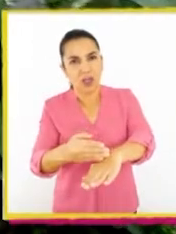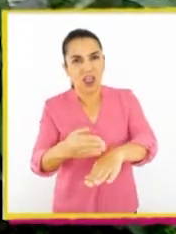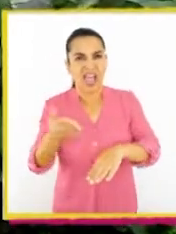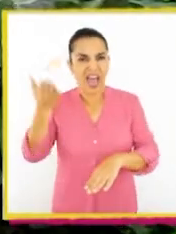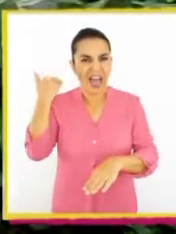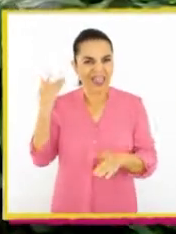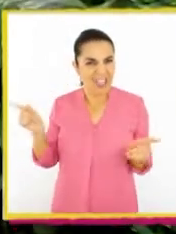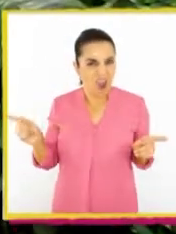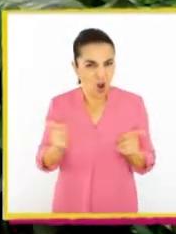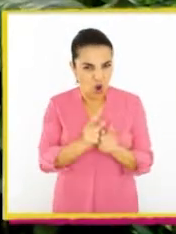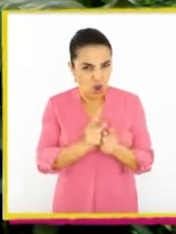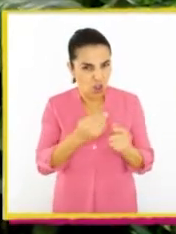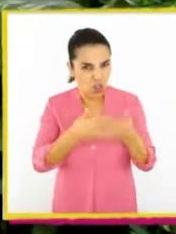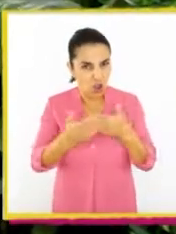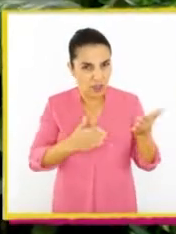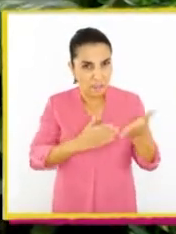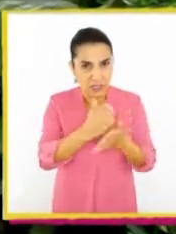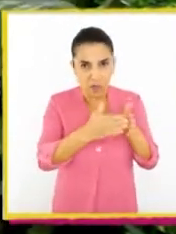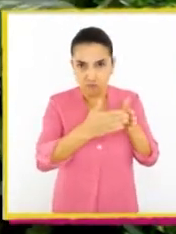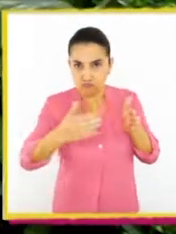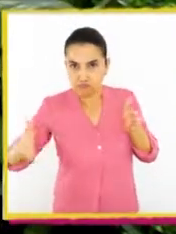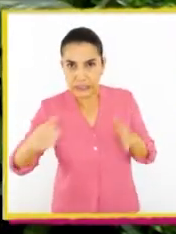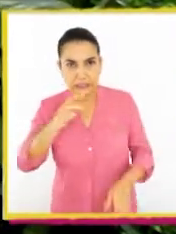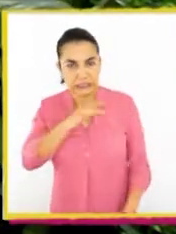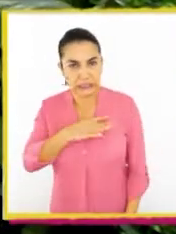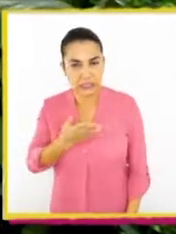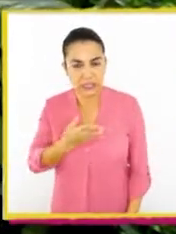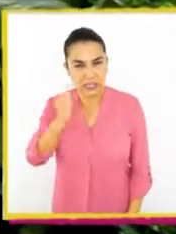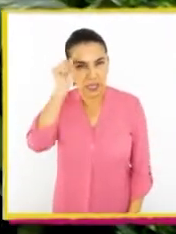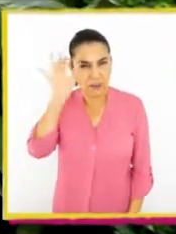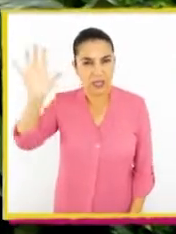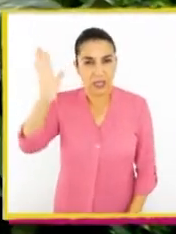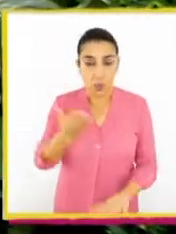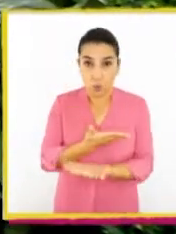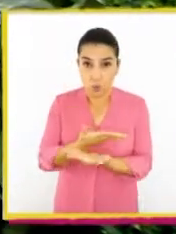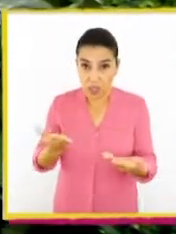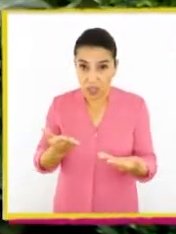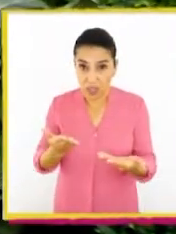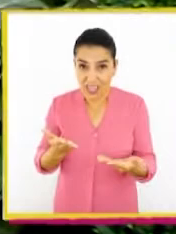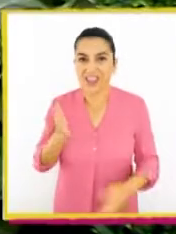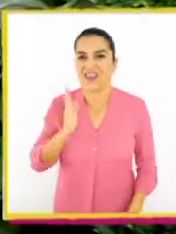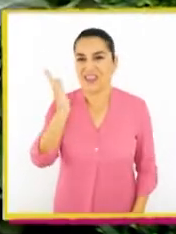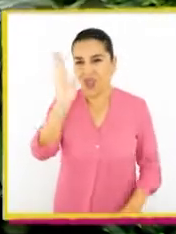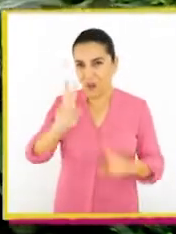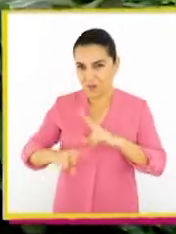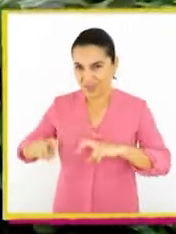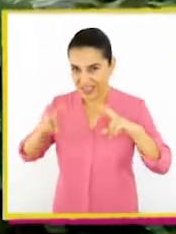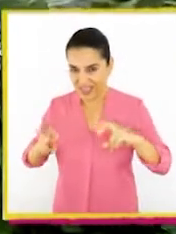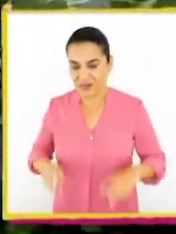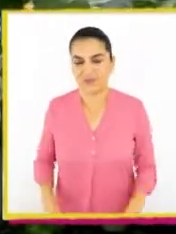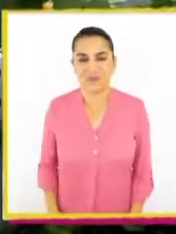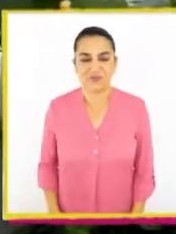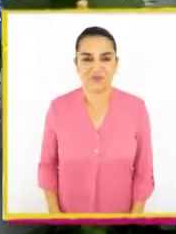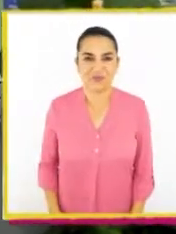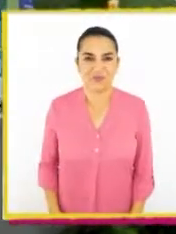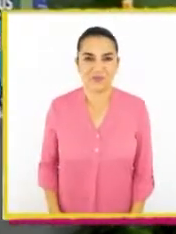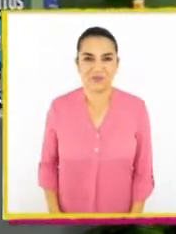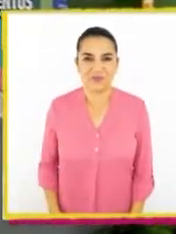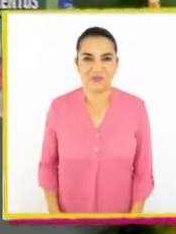¿Dónde empezaba y dónde terminaba Chile? ¿Qué se imaginan ustedes? Tenemos que seguir investigando.